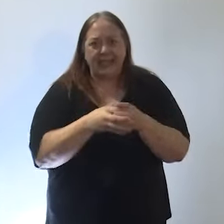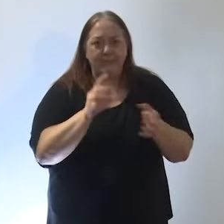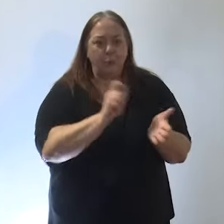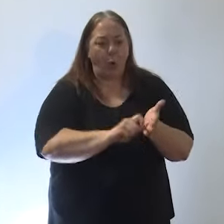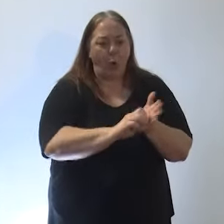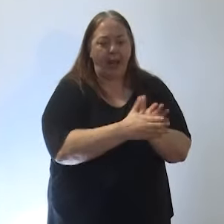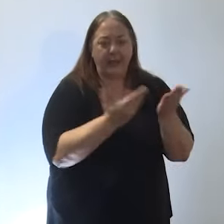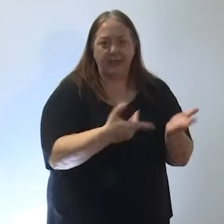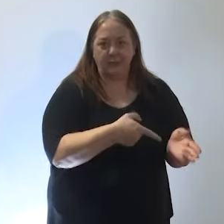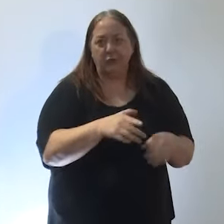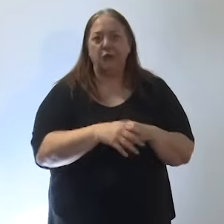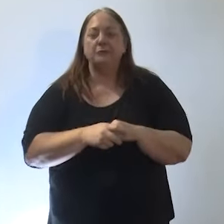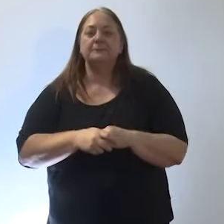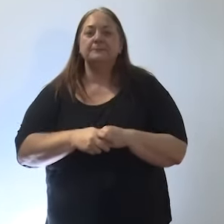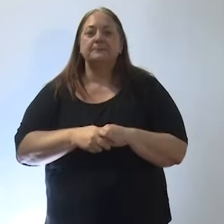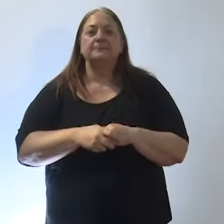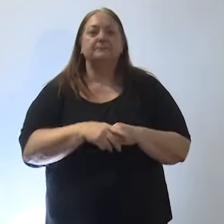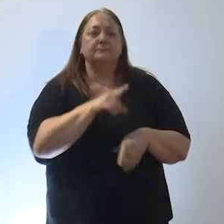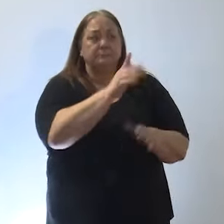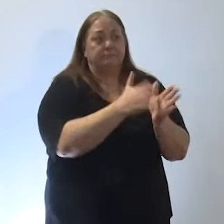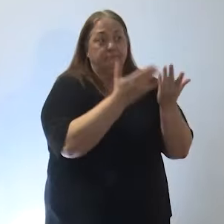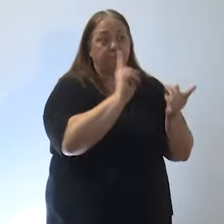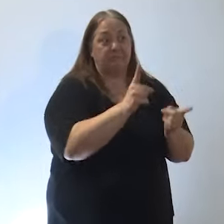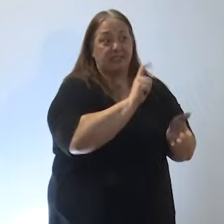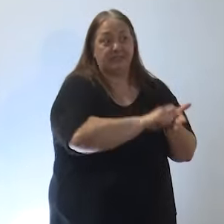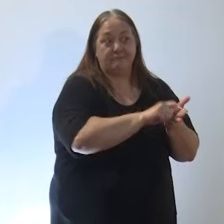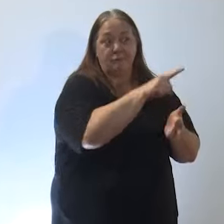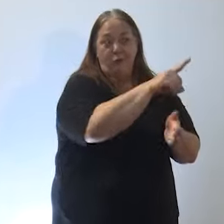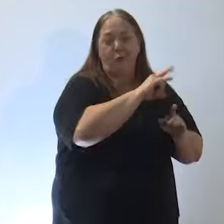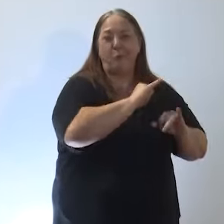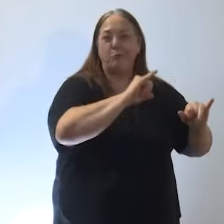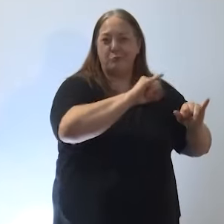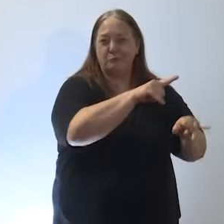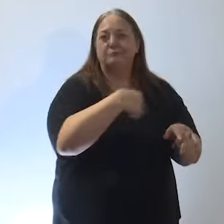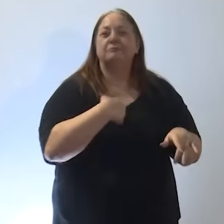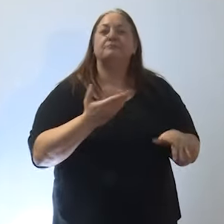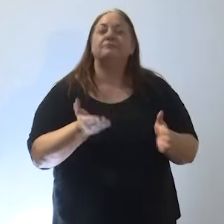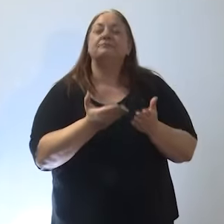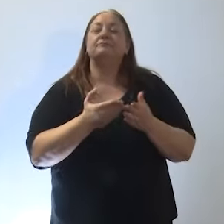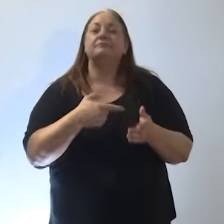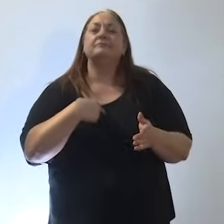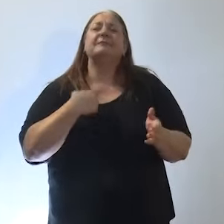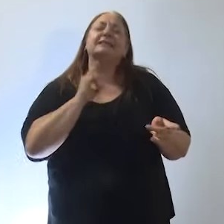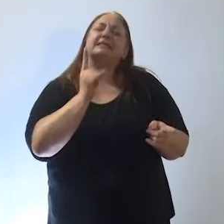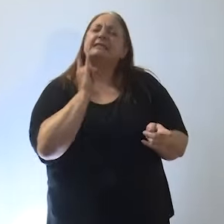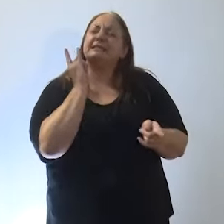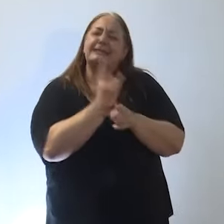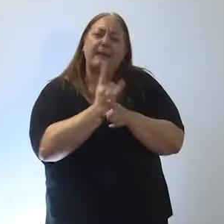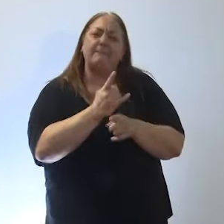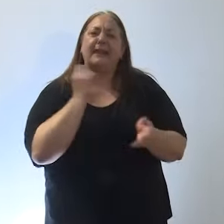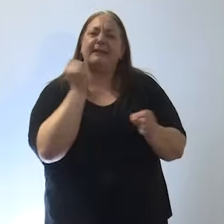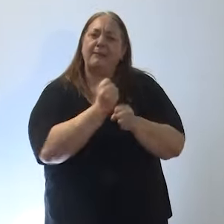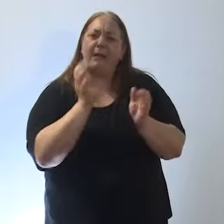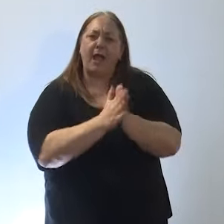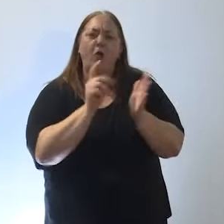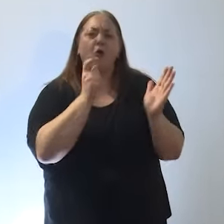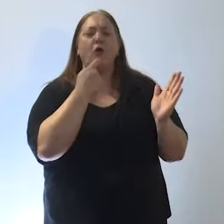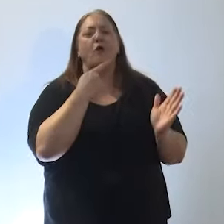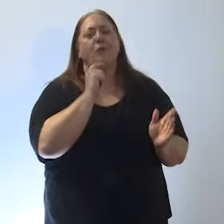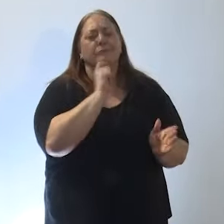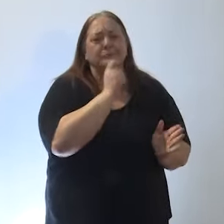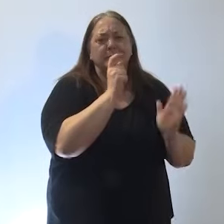libro que ellos publicaron ellos trabajan esencialmente con entrevistas e